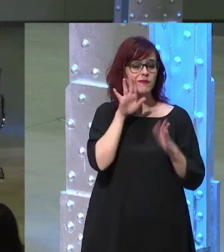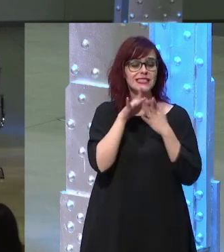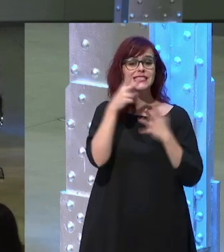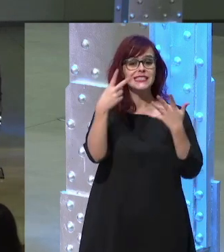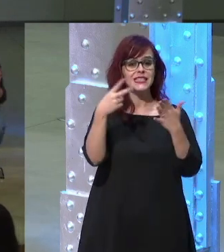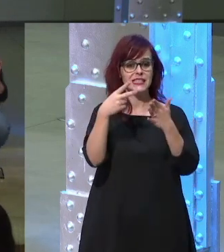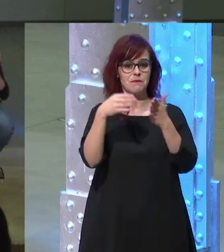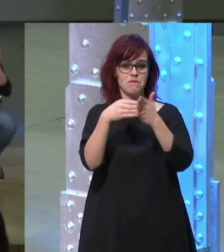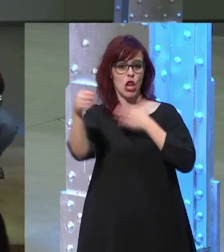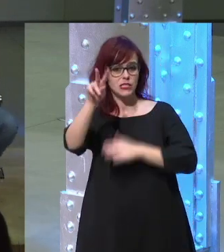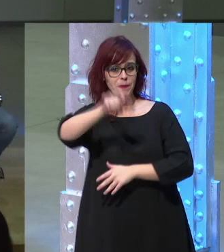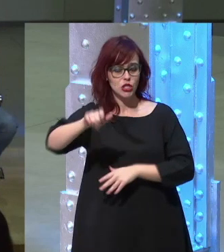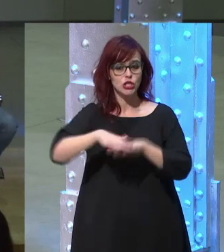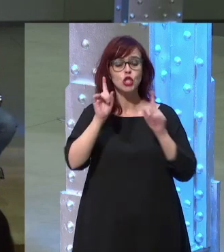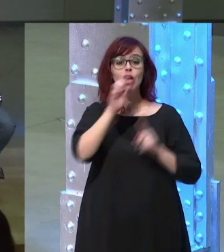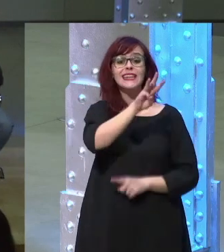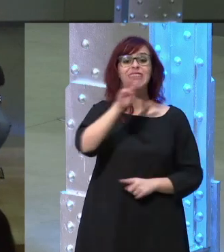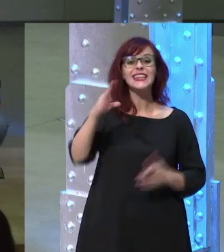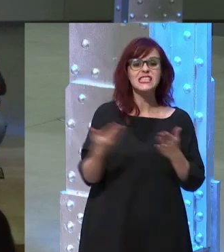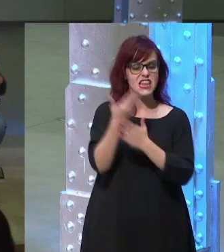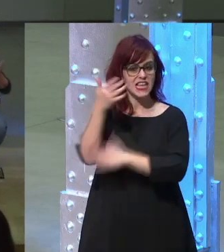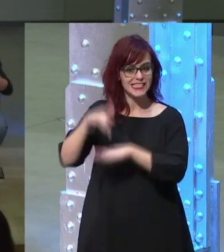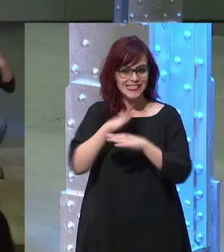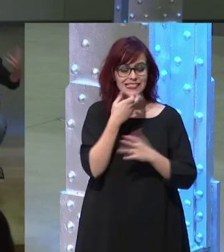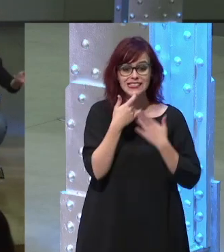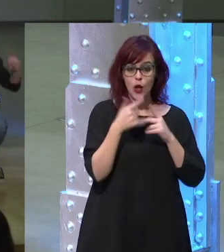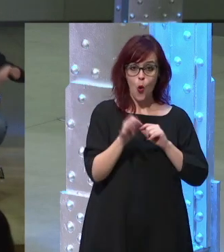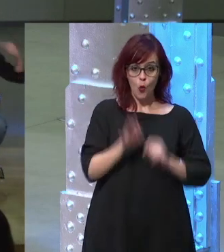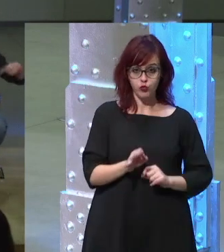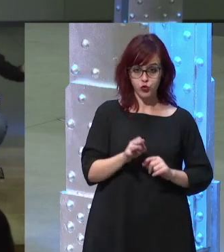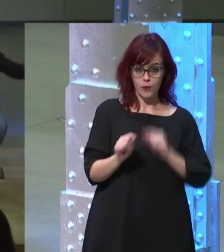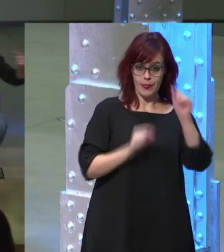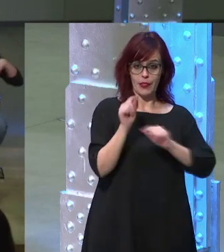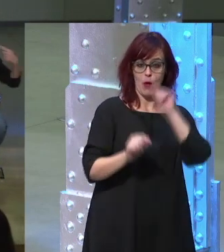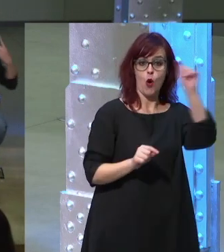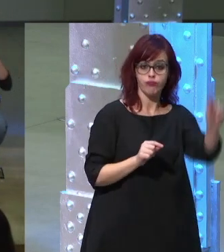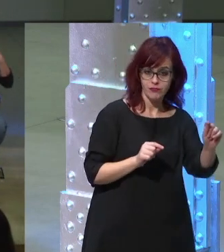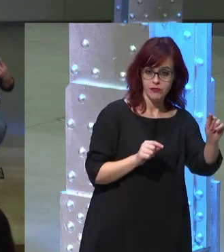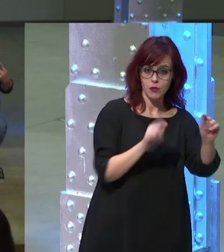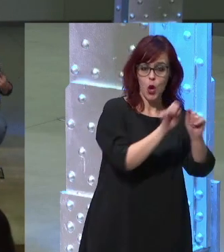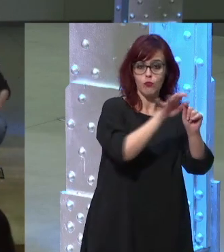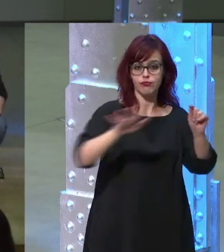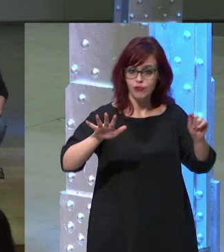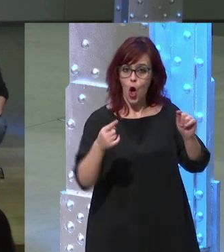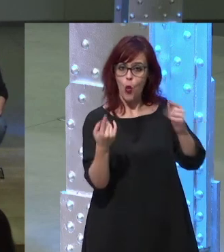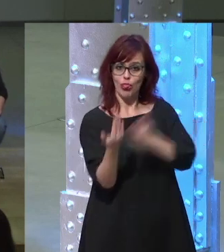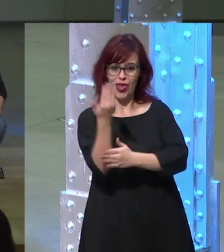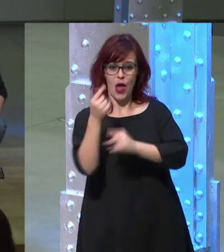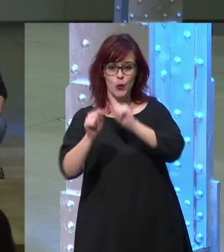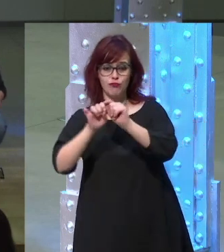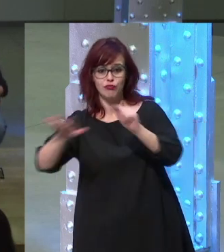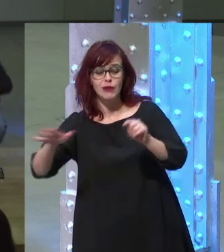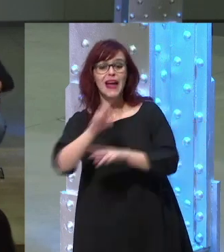personas solo harían falta 33 días si la infección se produce de uno infecta a otro solo en un día. Entonces,